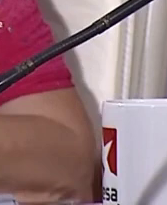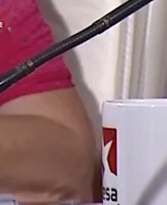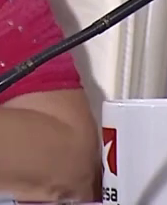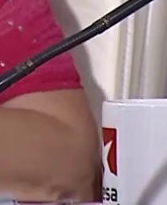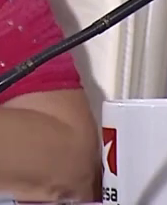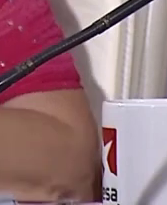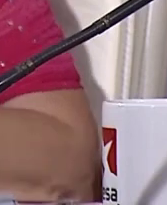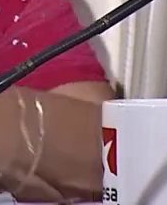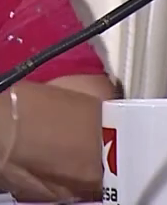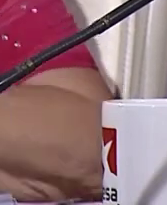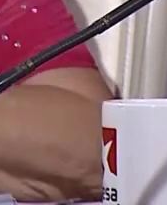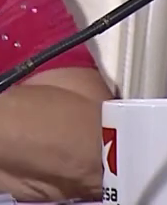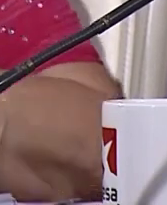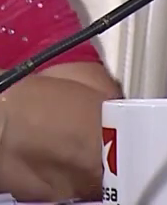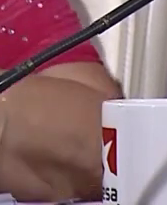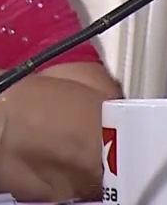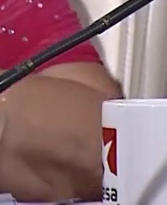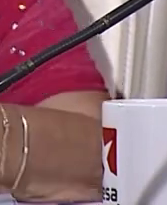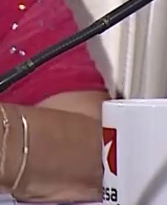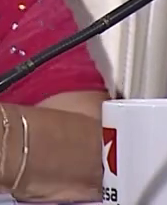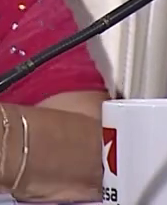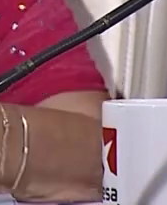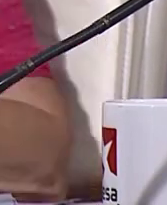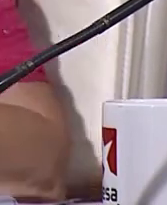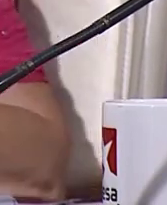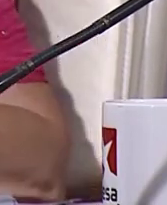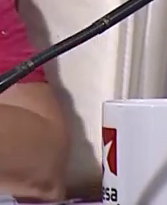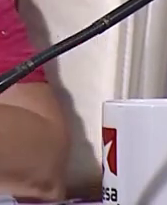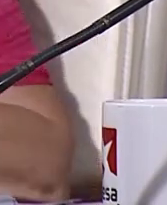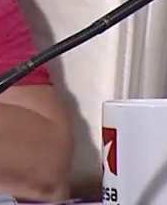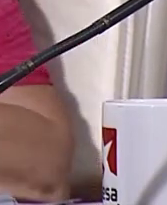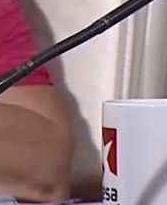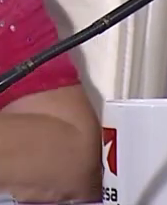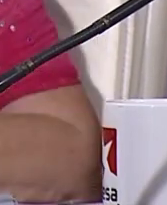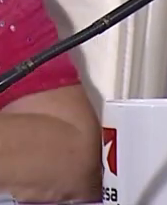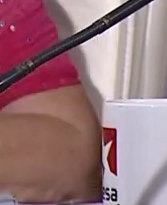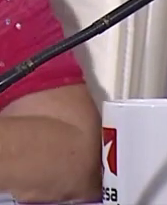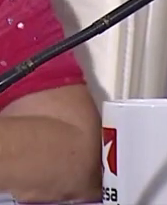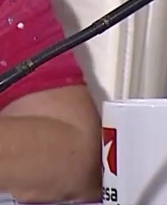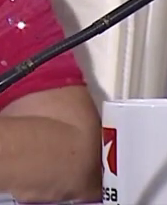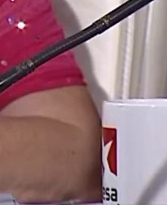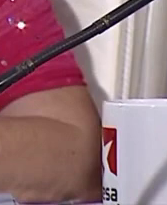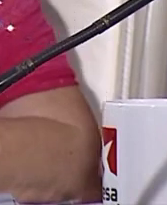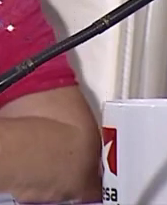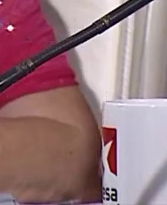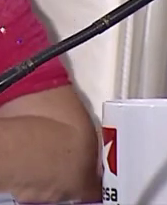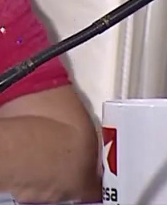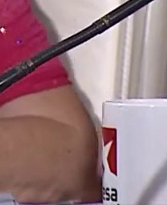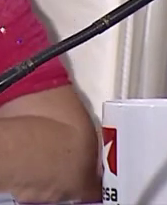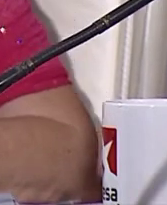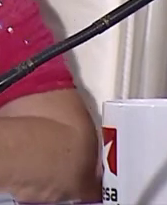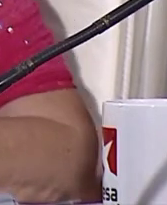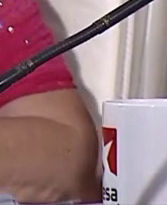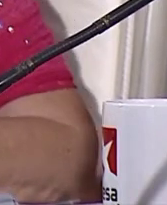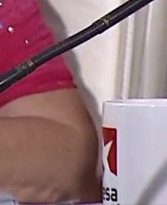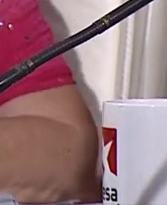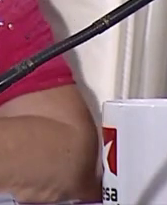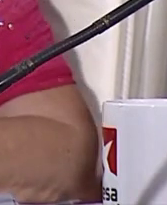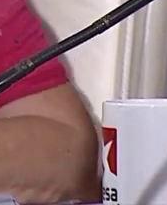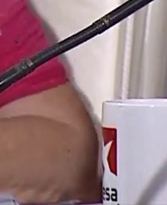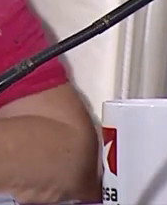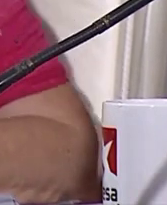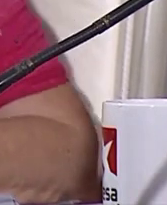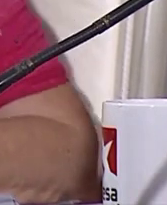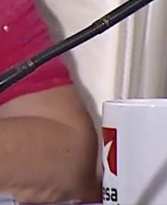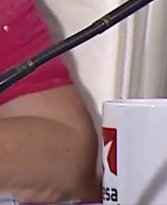Simplemente sale una nueva variante, es decir, una versión nueva de virus, pero no pasó nada, no tuvo implicaciones. Y eso es